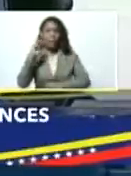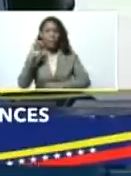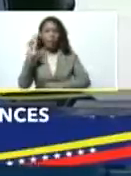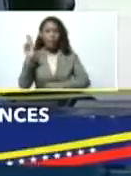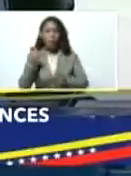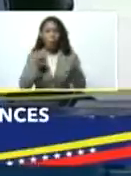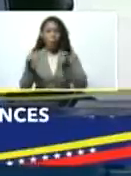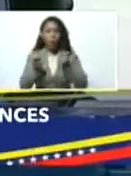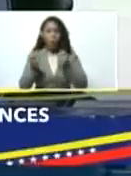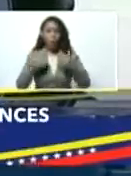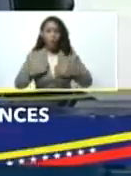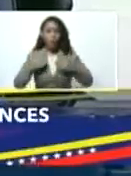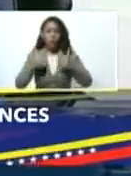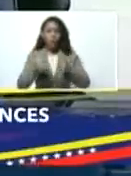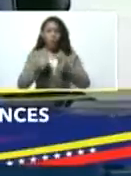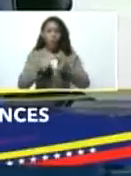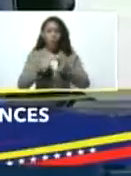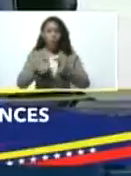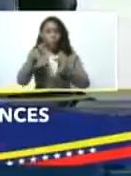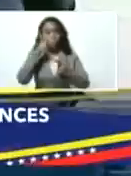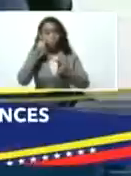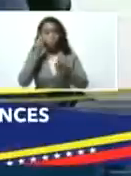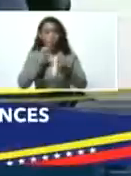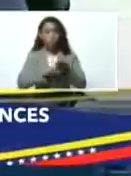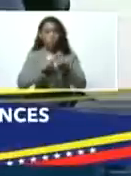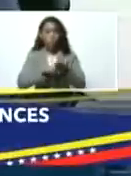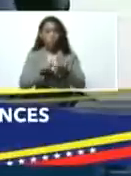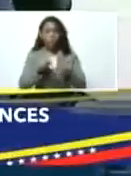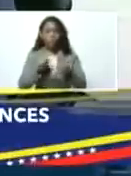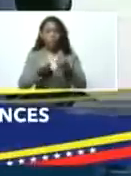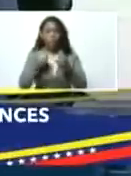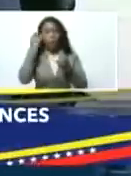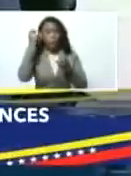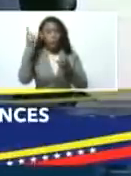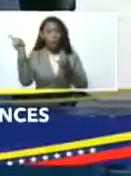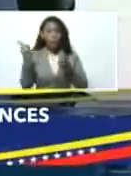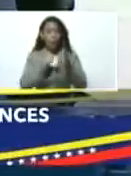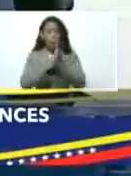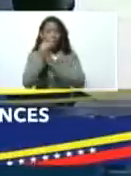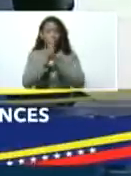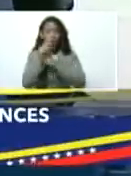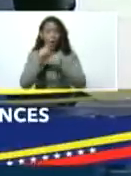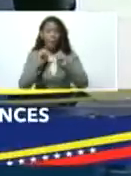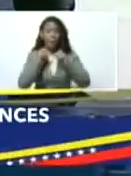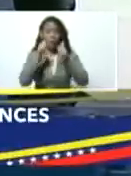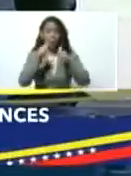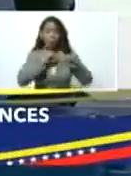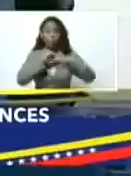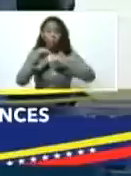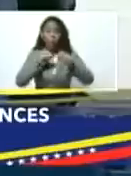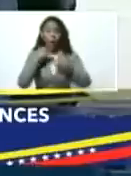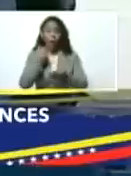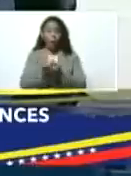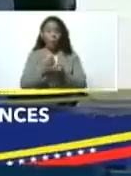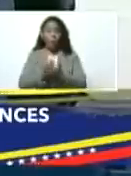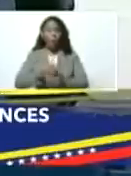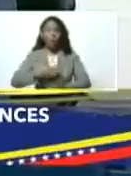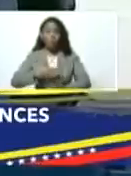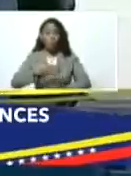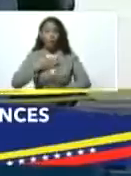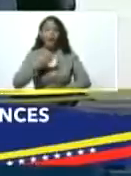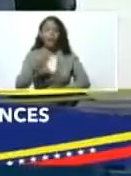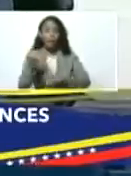Sanitaria, el Seguro Social, la idea es que como este emprendedor está arrancando en lo que es la dinámica económica, pueda con